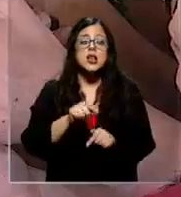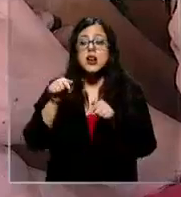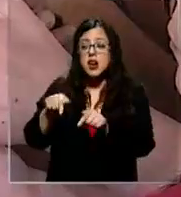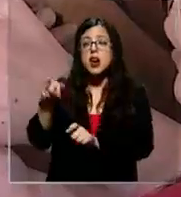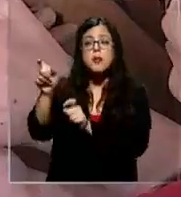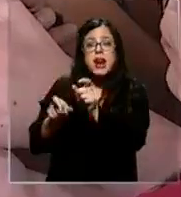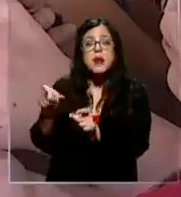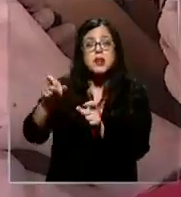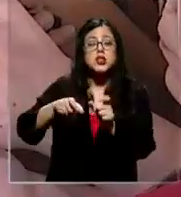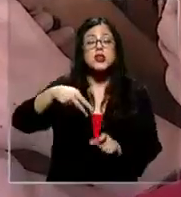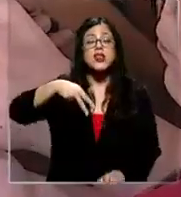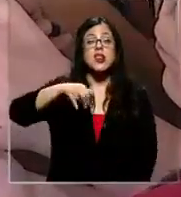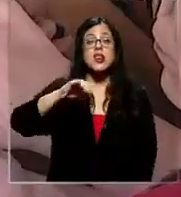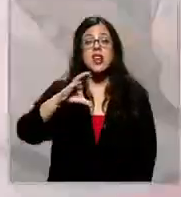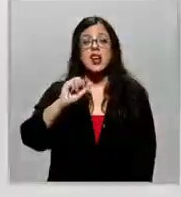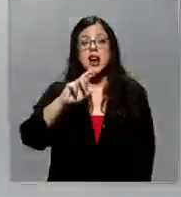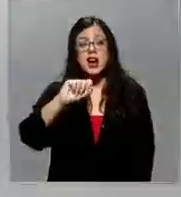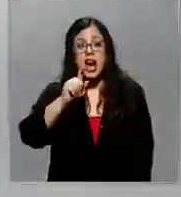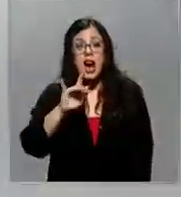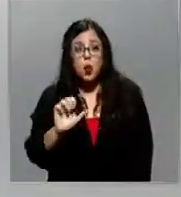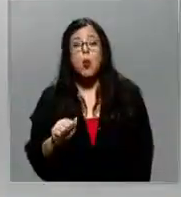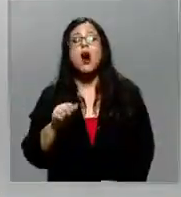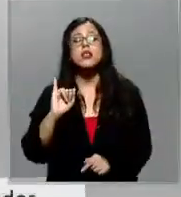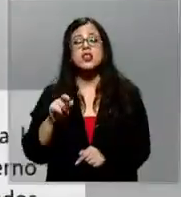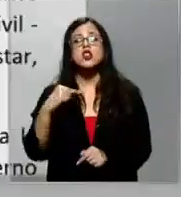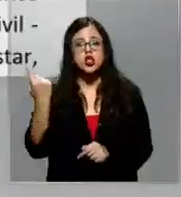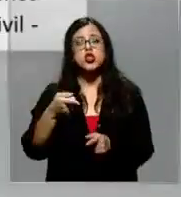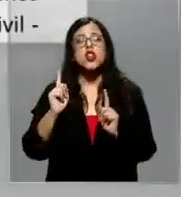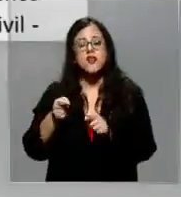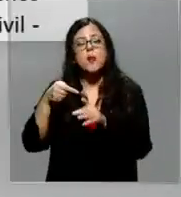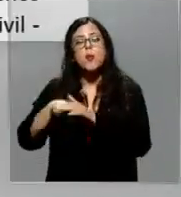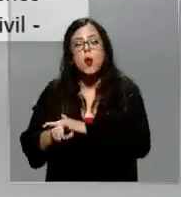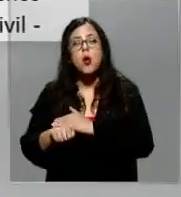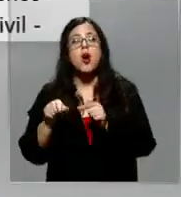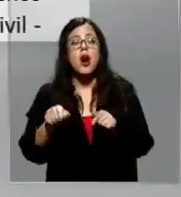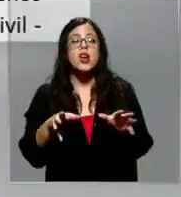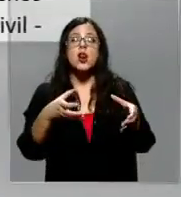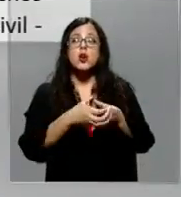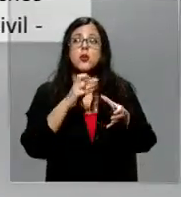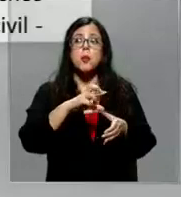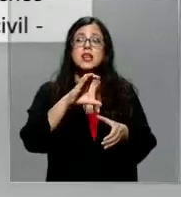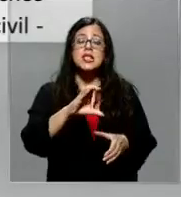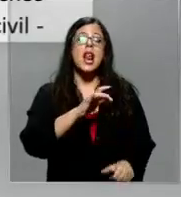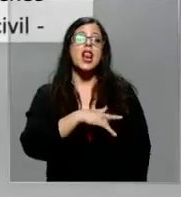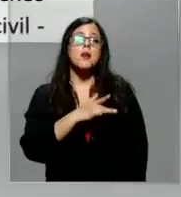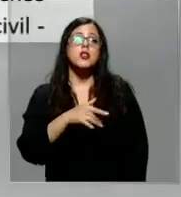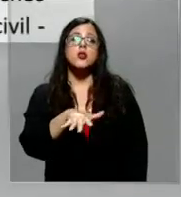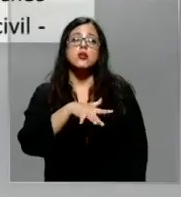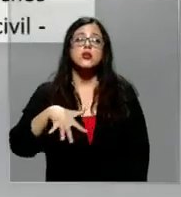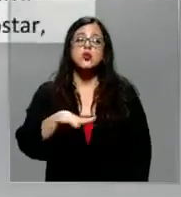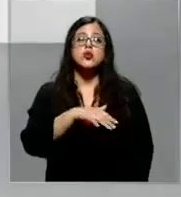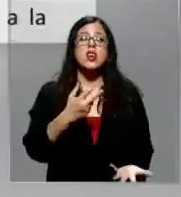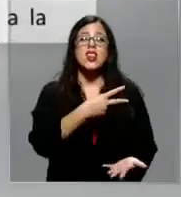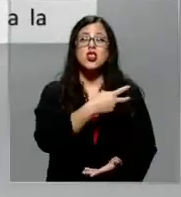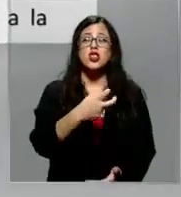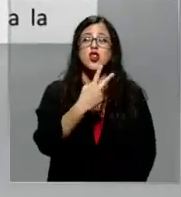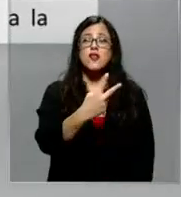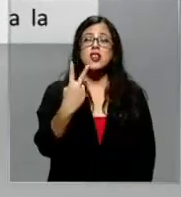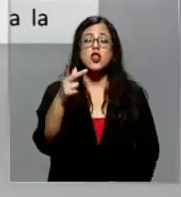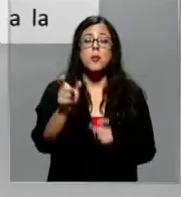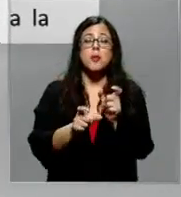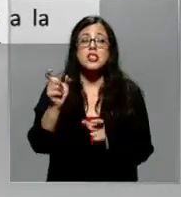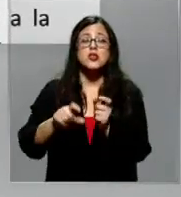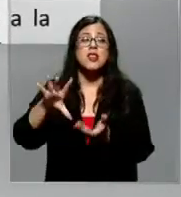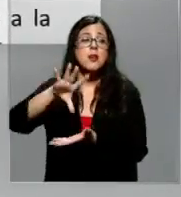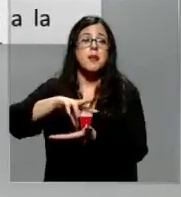nos compete y sí nos compromete. Por su parte, el Partido Comunista lamentó mediante este comunicado el destierro de 222